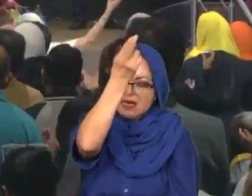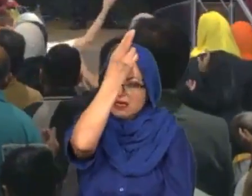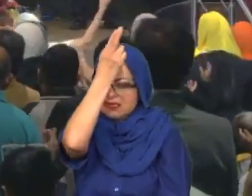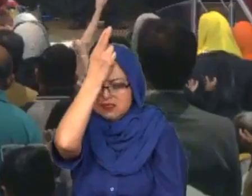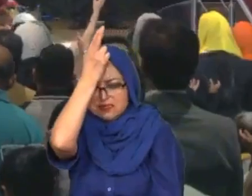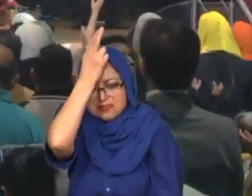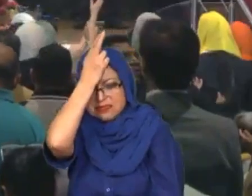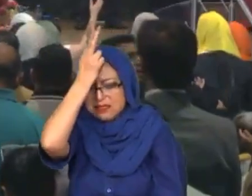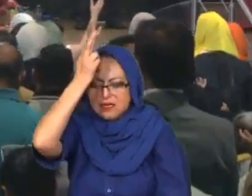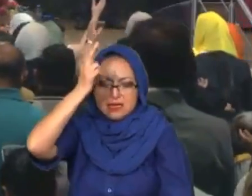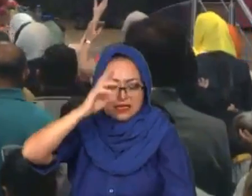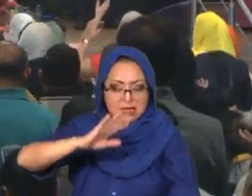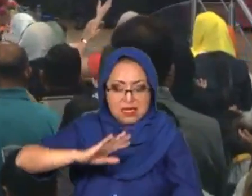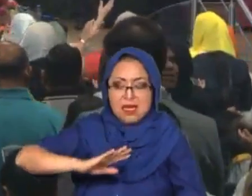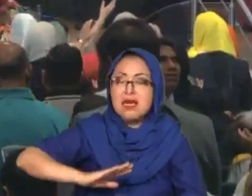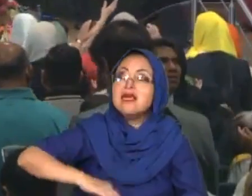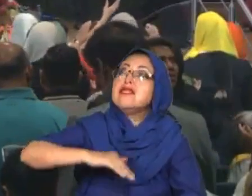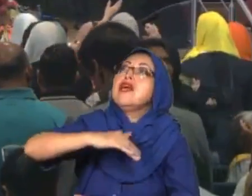Rey